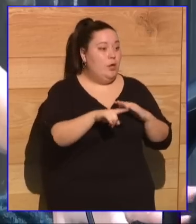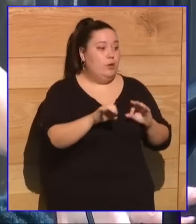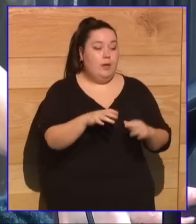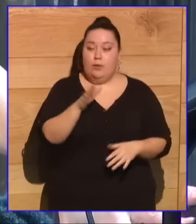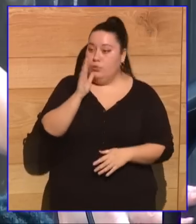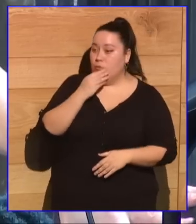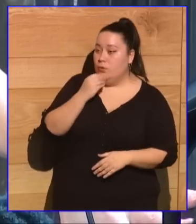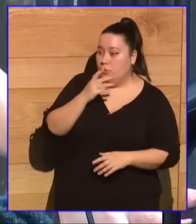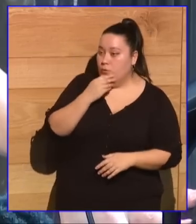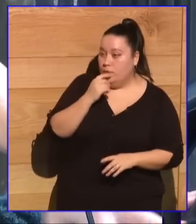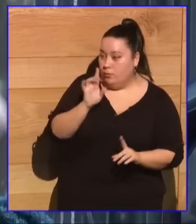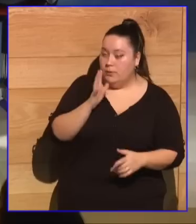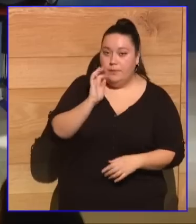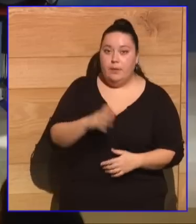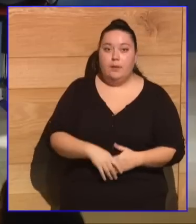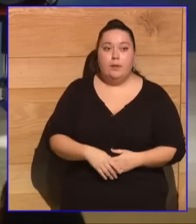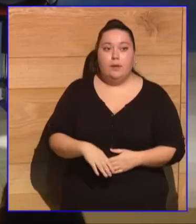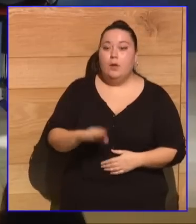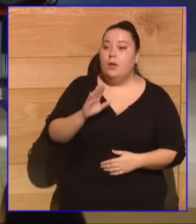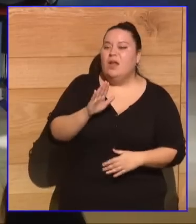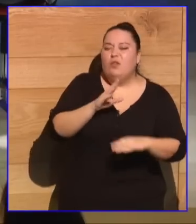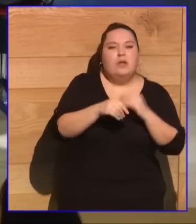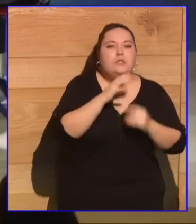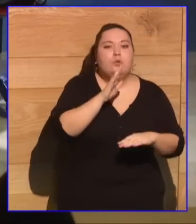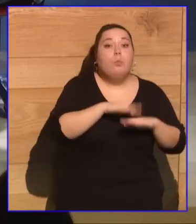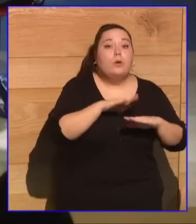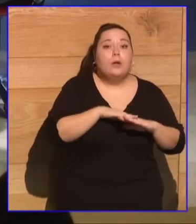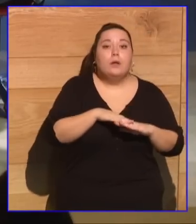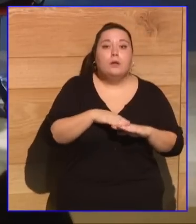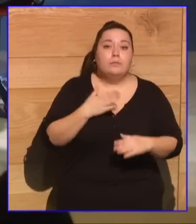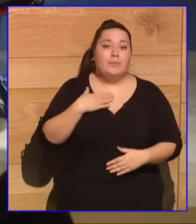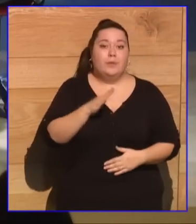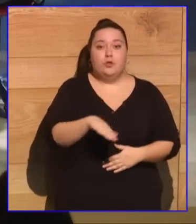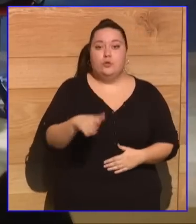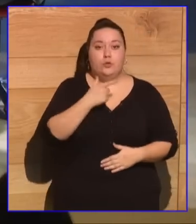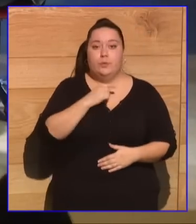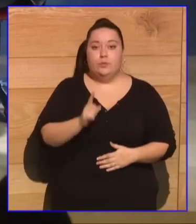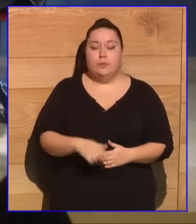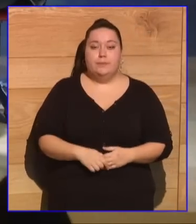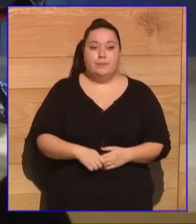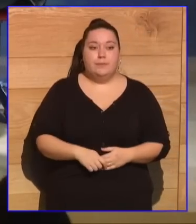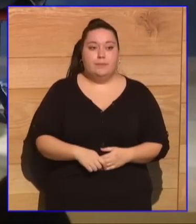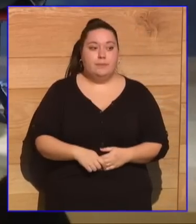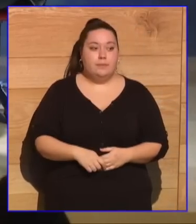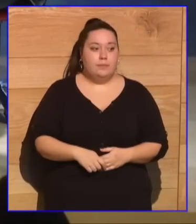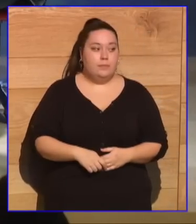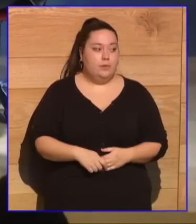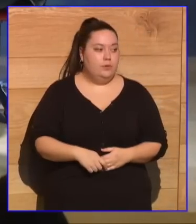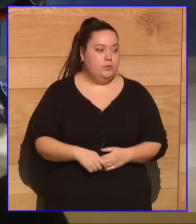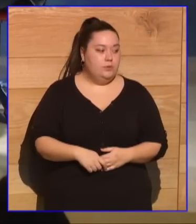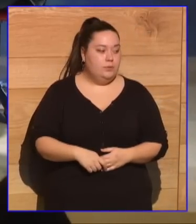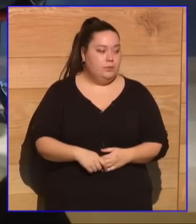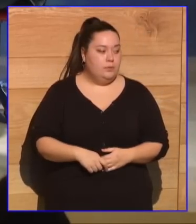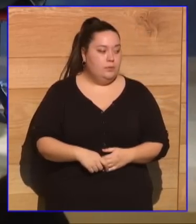es bonito, es bonito. Porque cuando le preguntaron, ¿y por qué lo has hecho? Dijo, es que no me gustan los lunes. Sí. O sea, sí he rebajado un